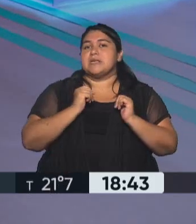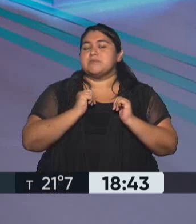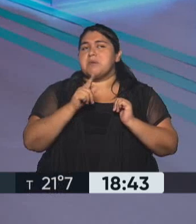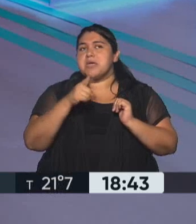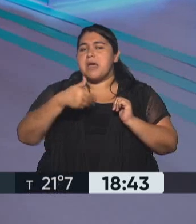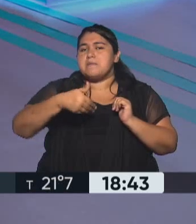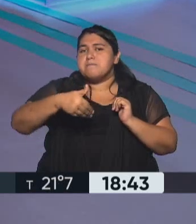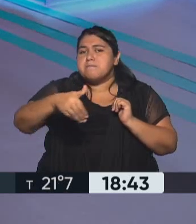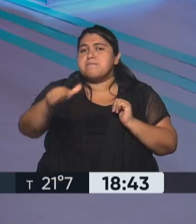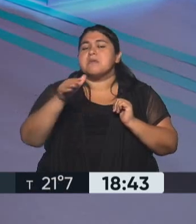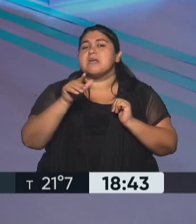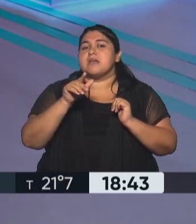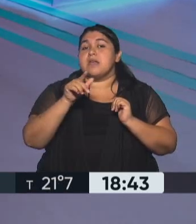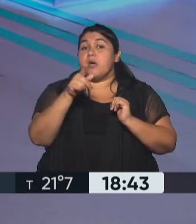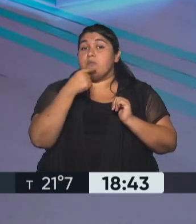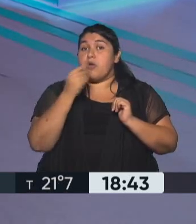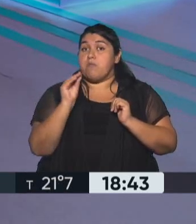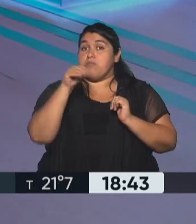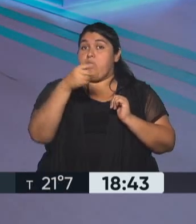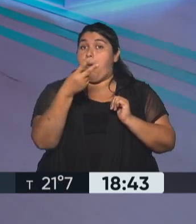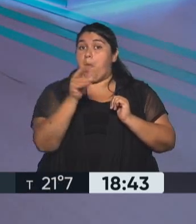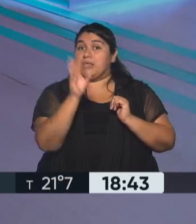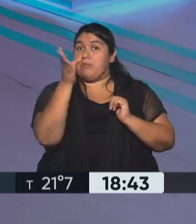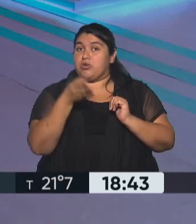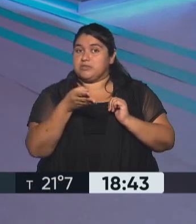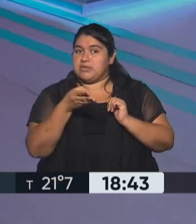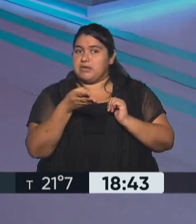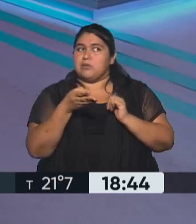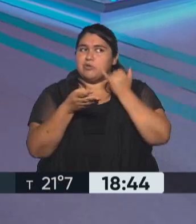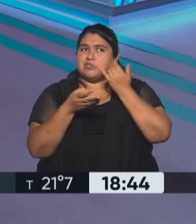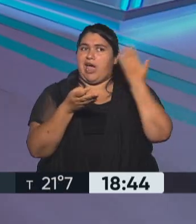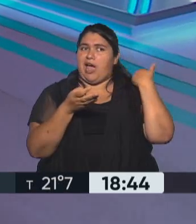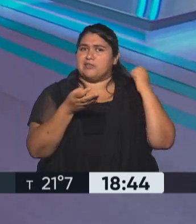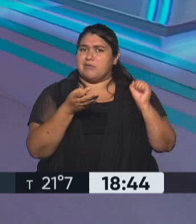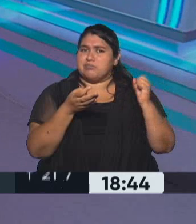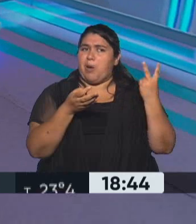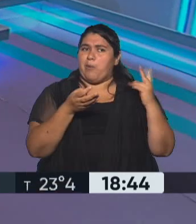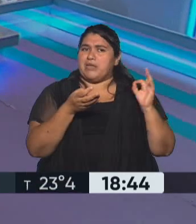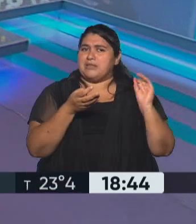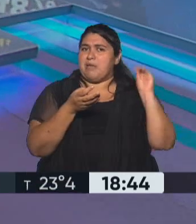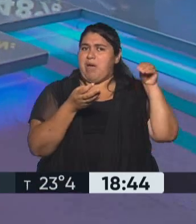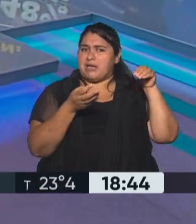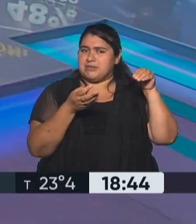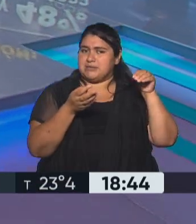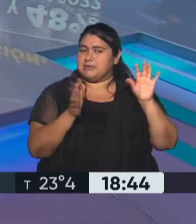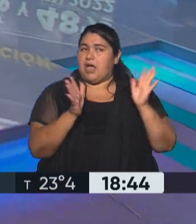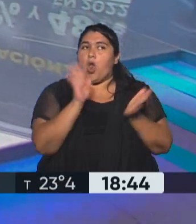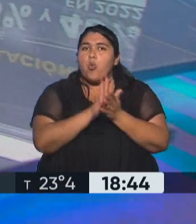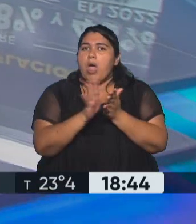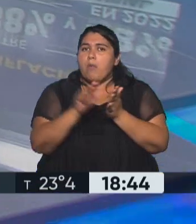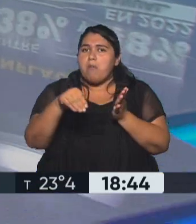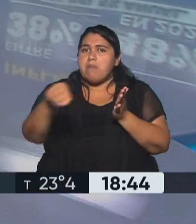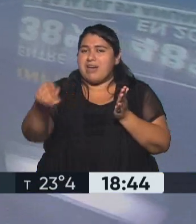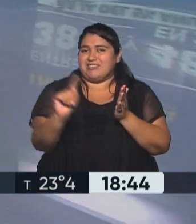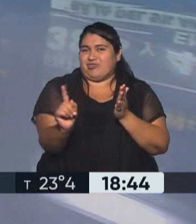de la tarifa social, si el incremento ya es del 20%, pero ya hubo un incremento del 20% pactado anteriormente, entonces no haya nuevos